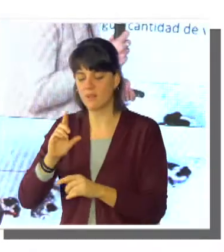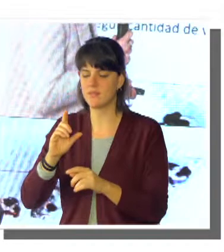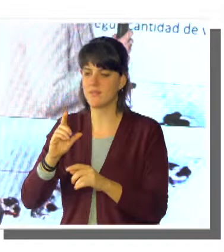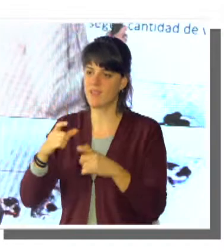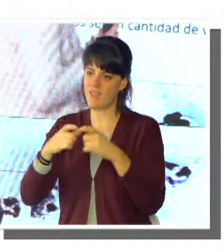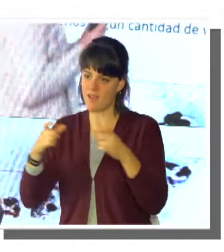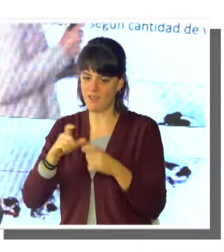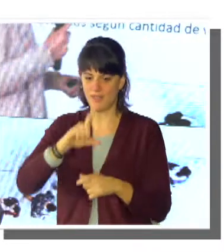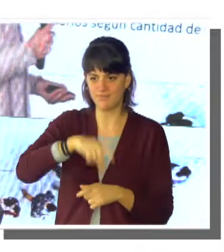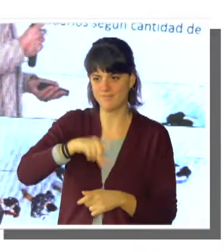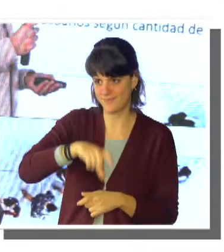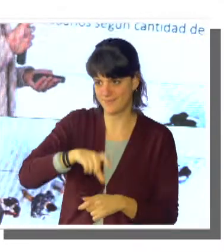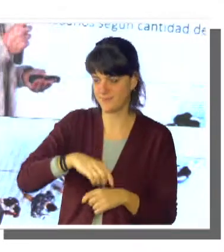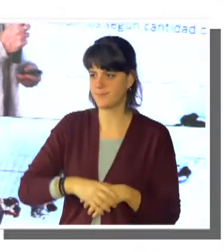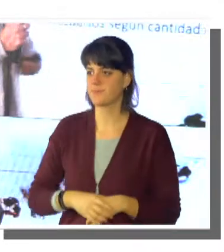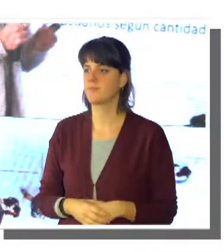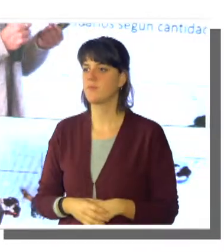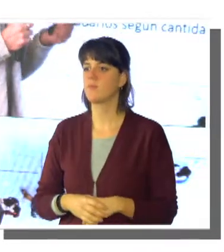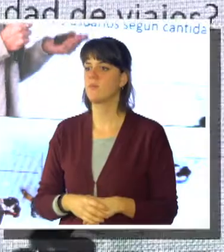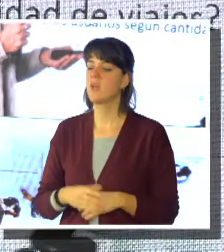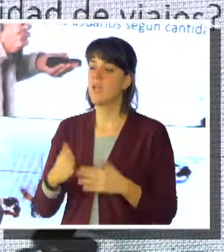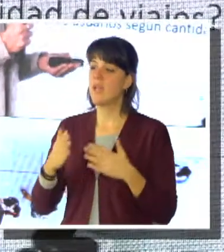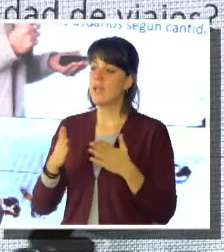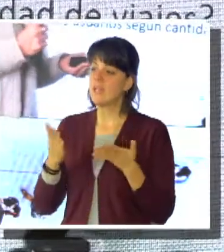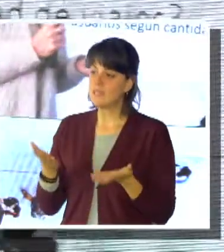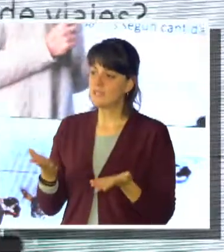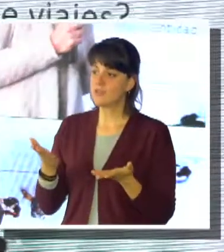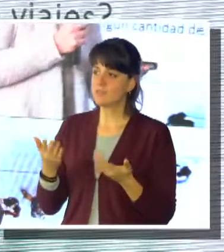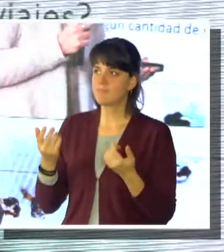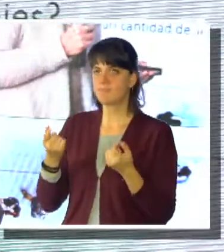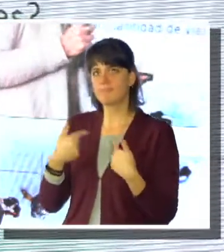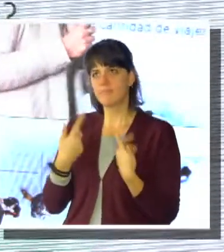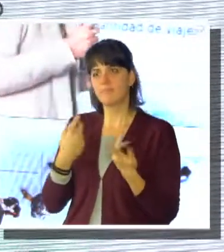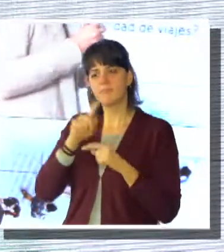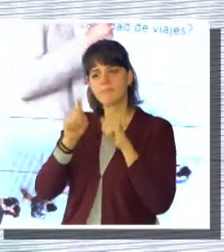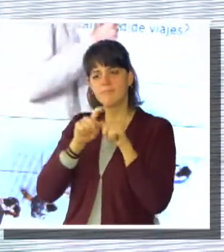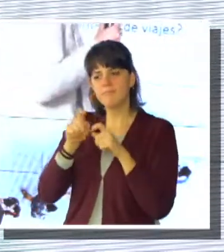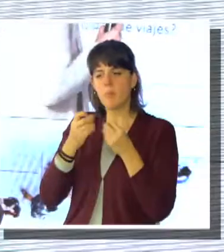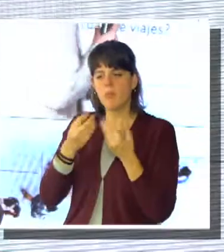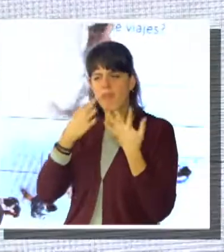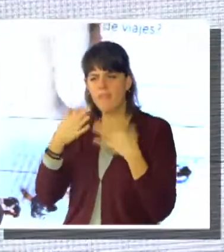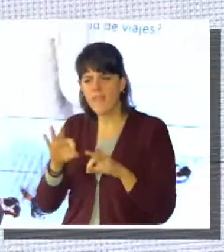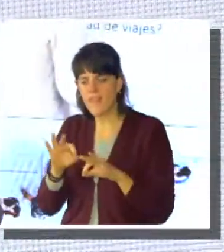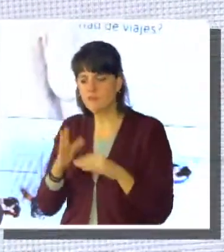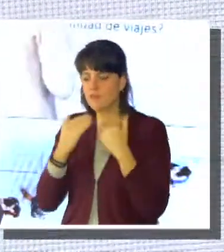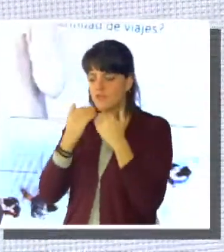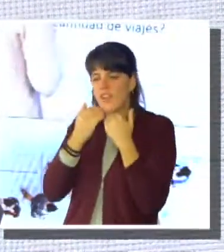porque se nos planteó una pregunta disparadora que fue tratar de